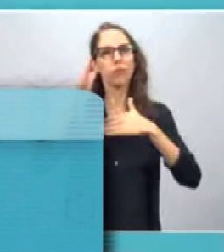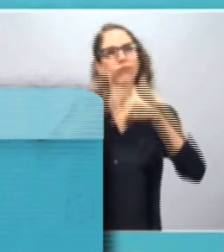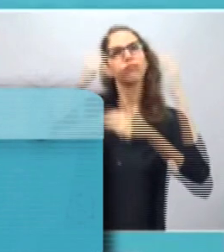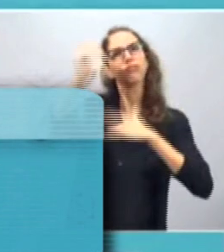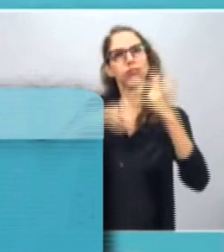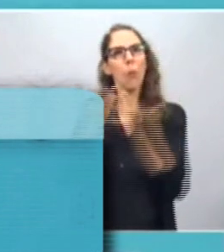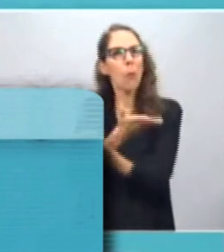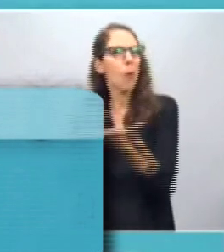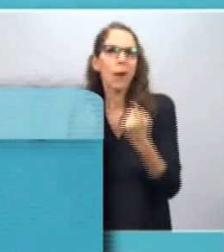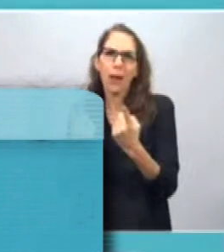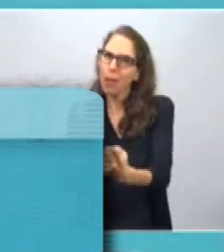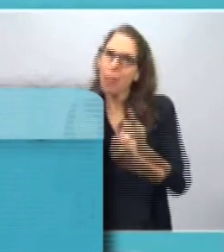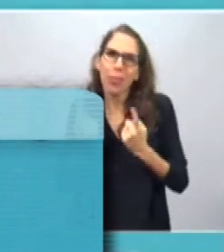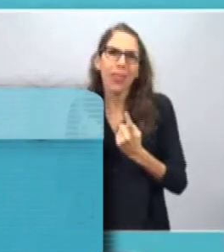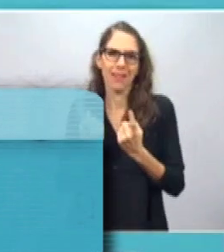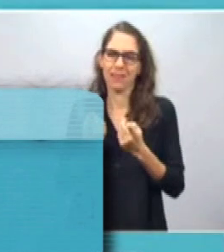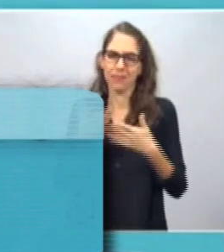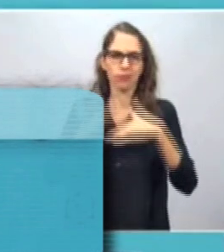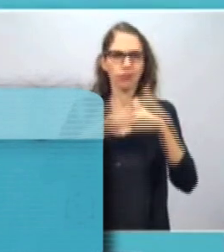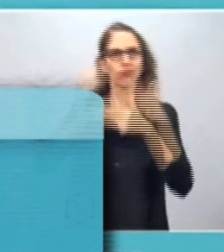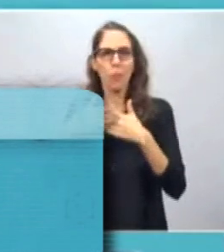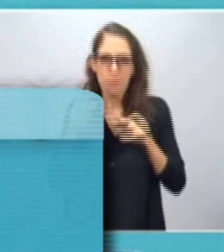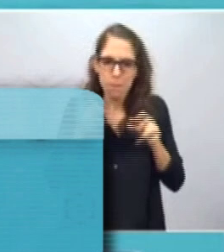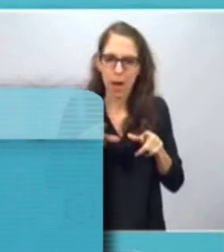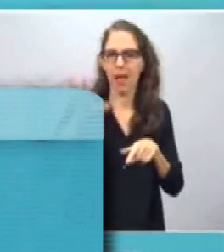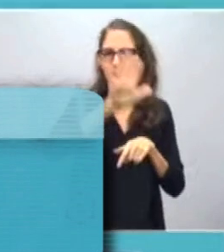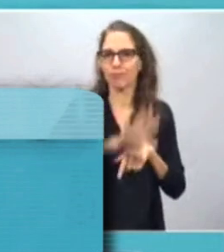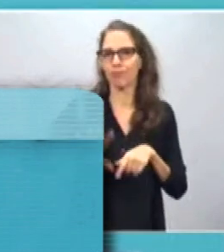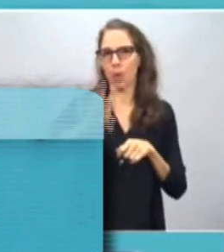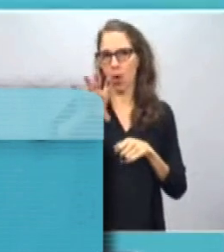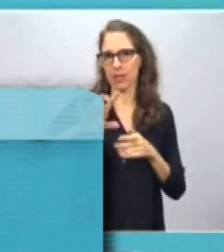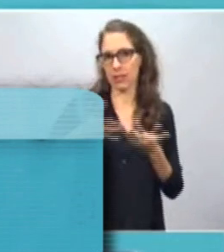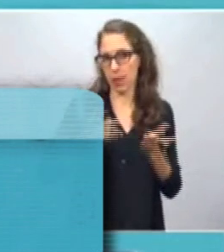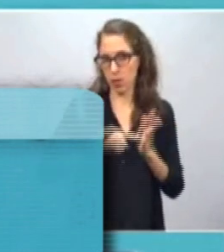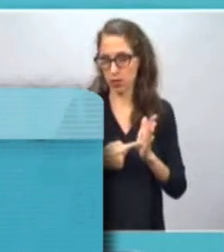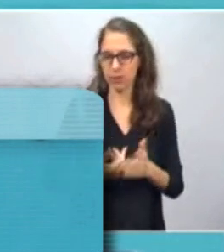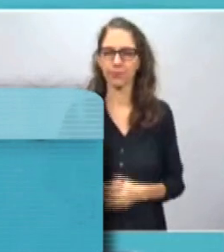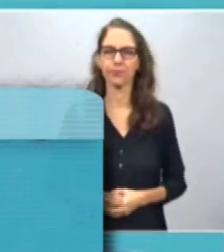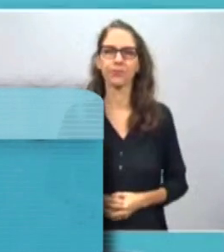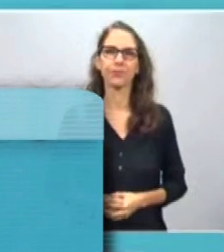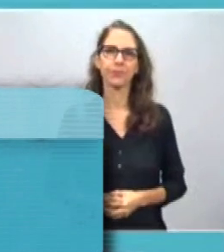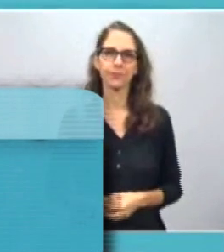públicas totalmente necesarias y estratégicas para la provincia de Buenos Aires.